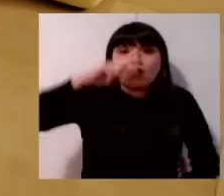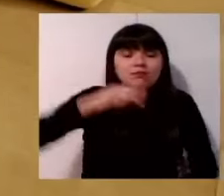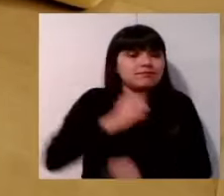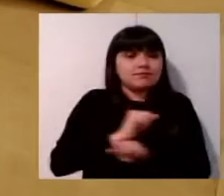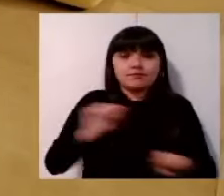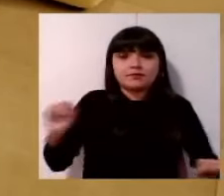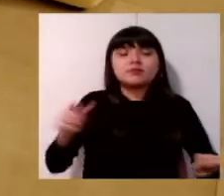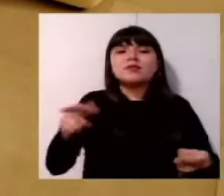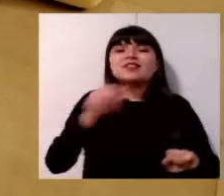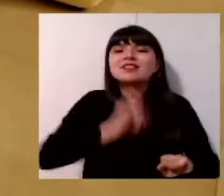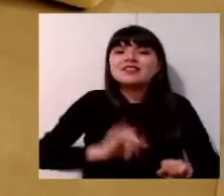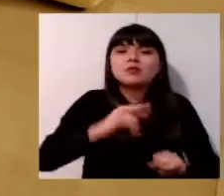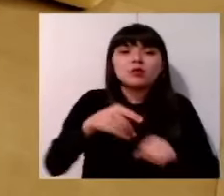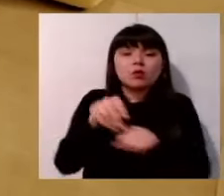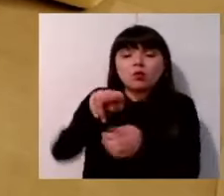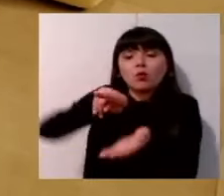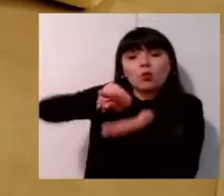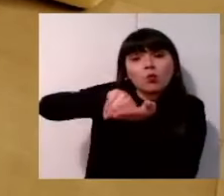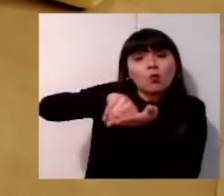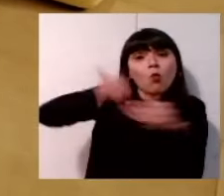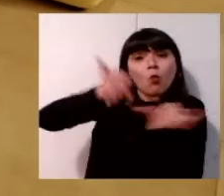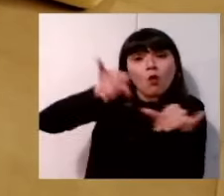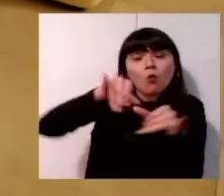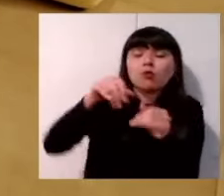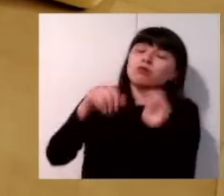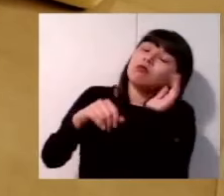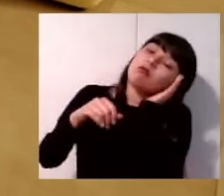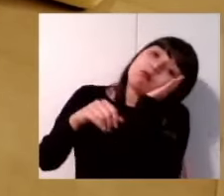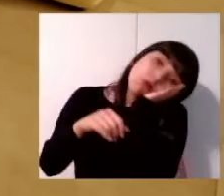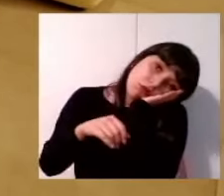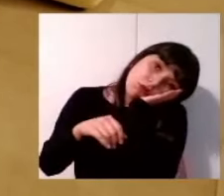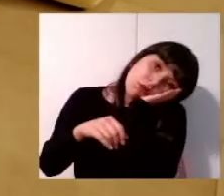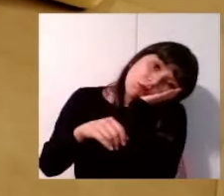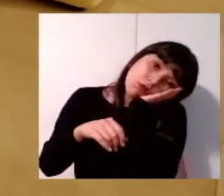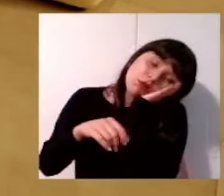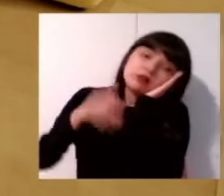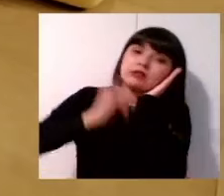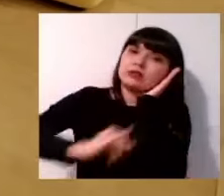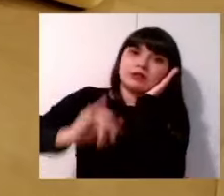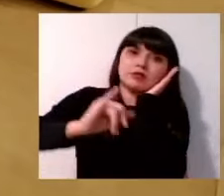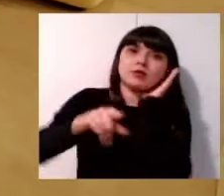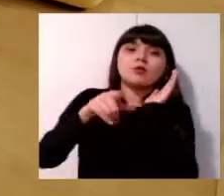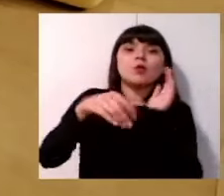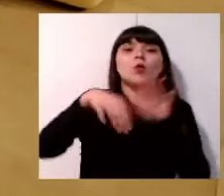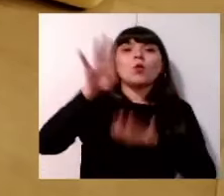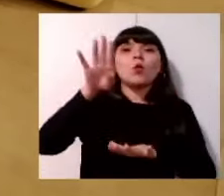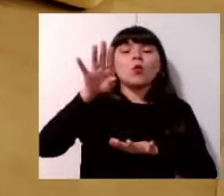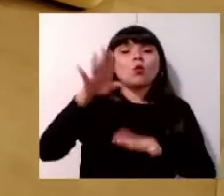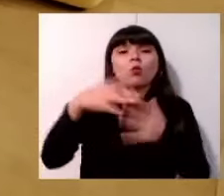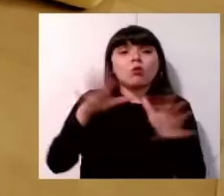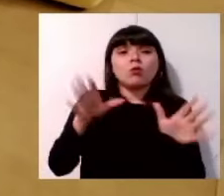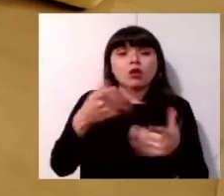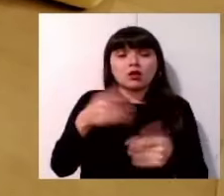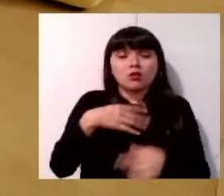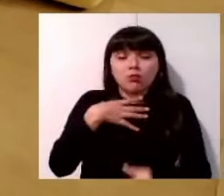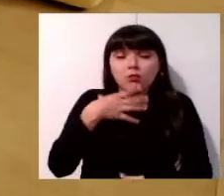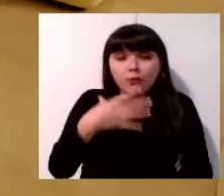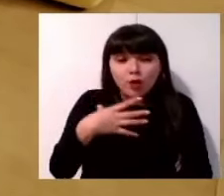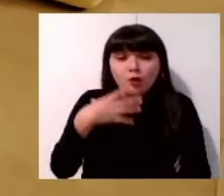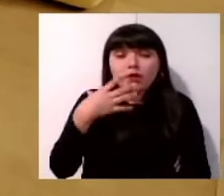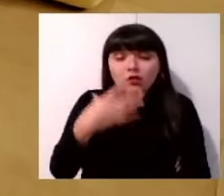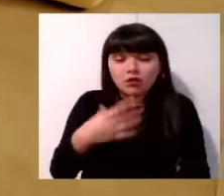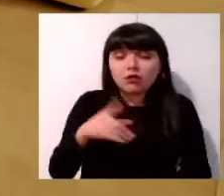guaguitas antes de los 3 meses tienden a dormir con la cabeza de lado, y eso hace que cualquier vómito o cosa va a salir, y la vía aérea tiene